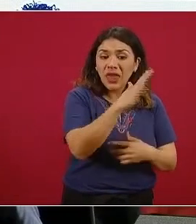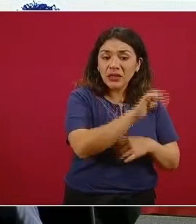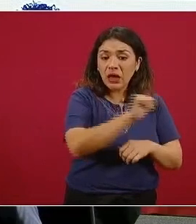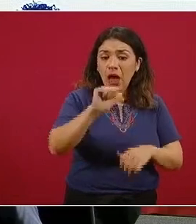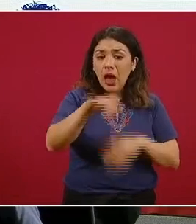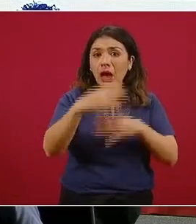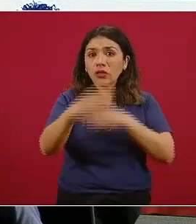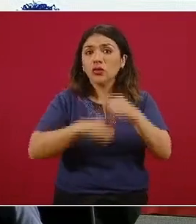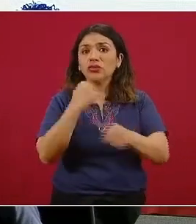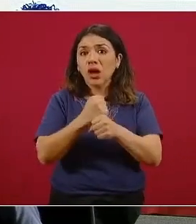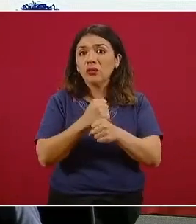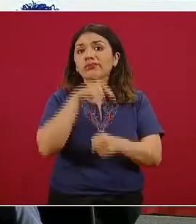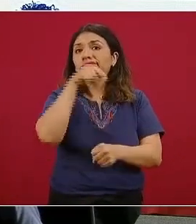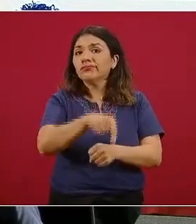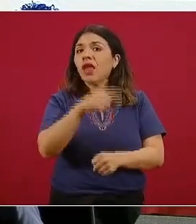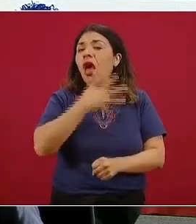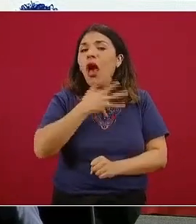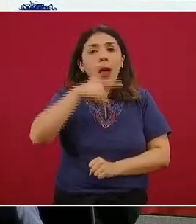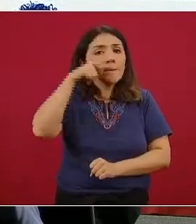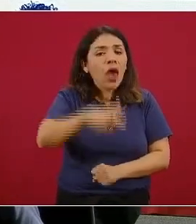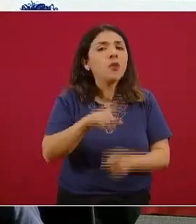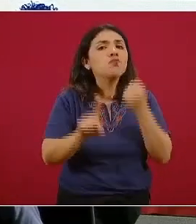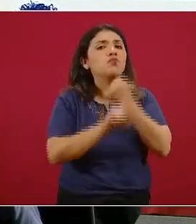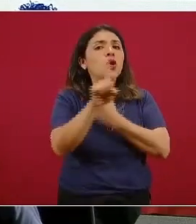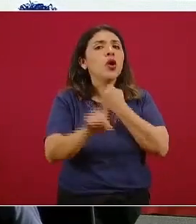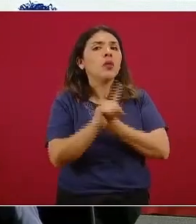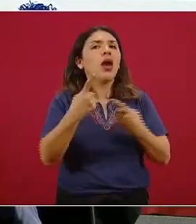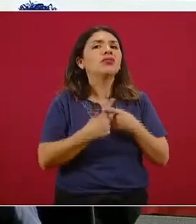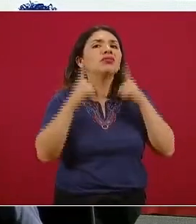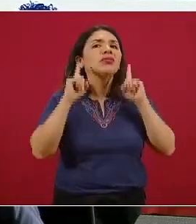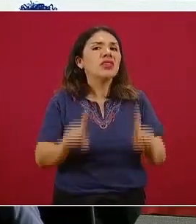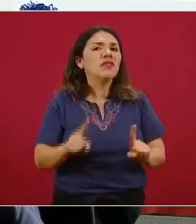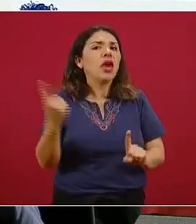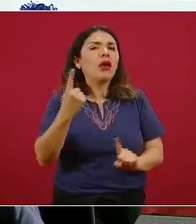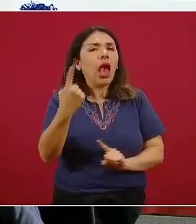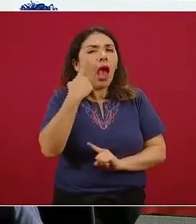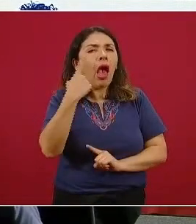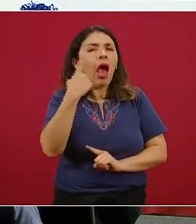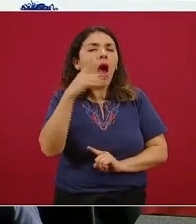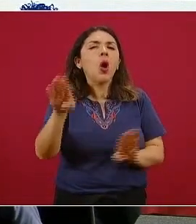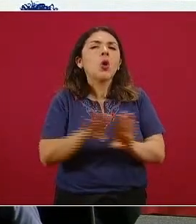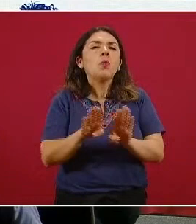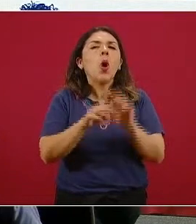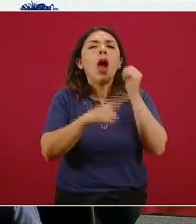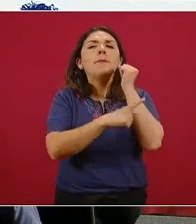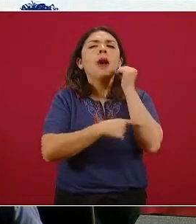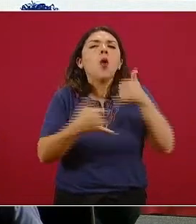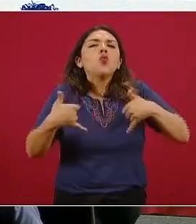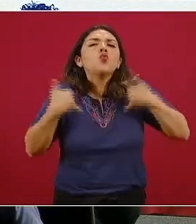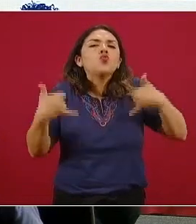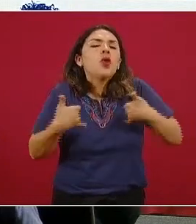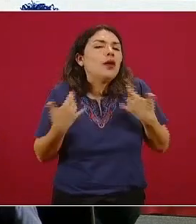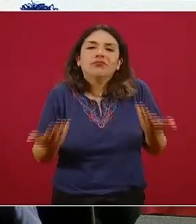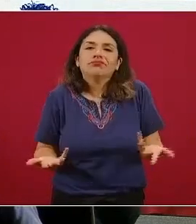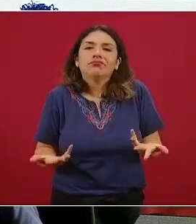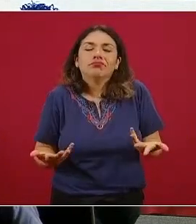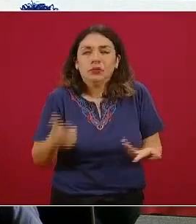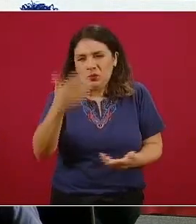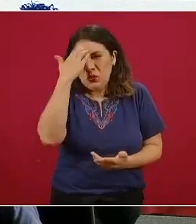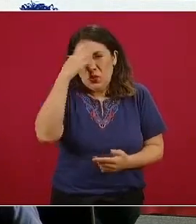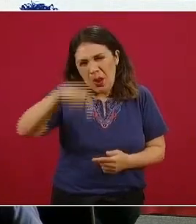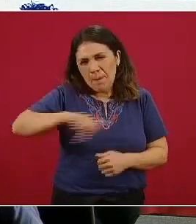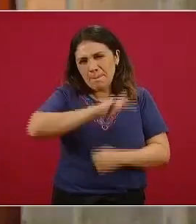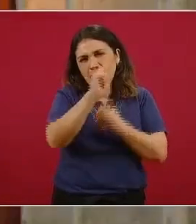años como un problema distinto al genérico del embarazo adolescente. Conocemos en el